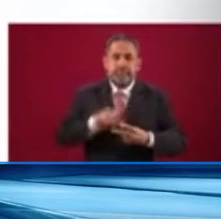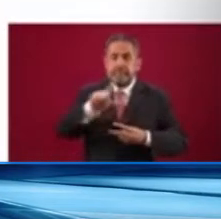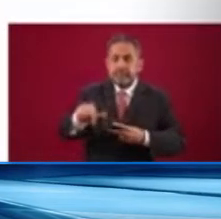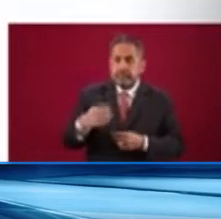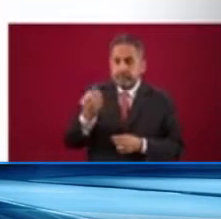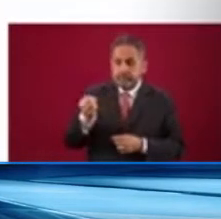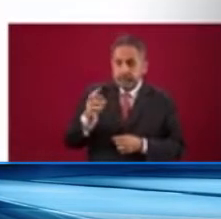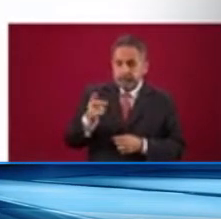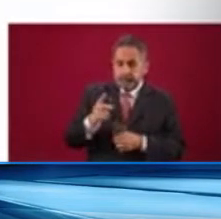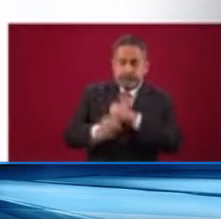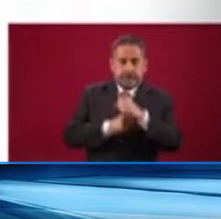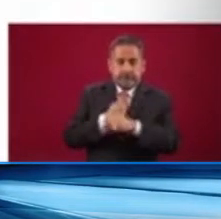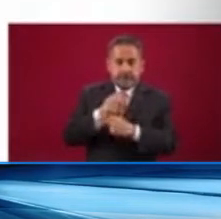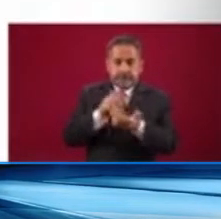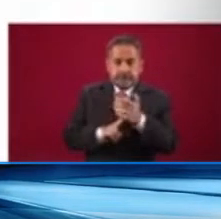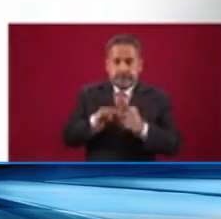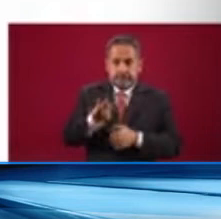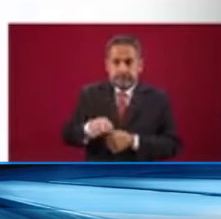2019